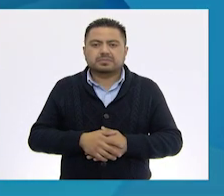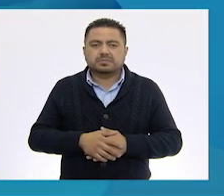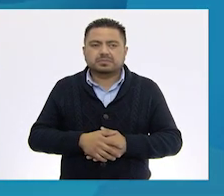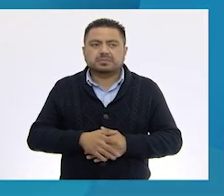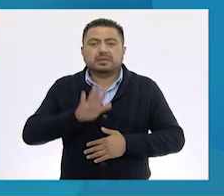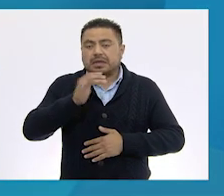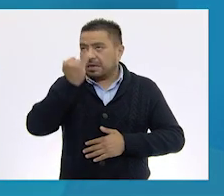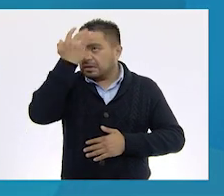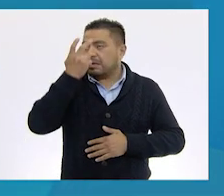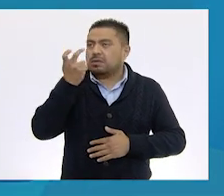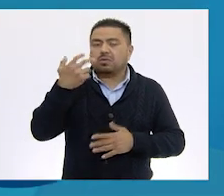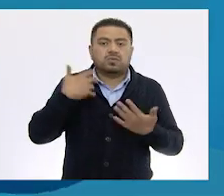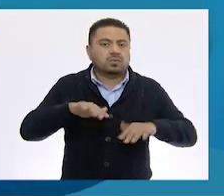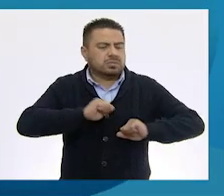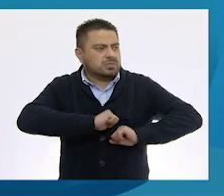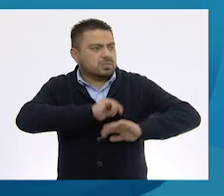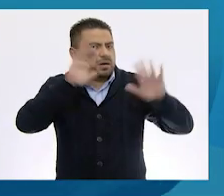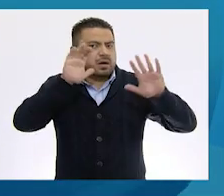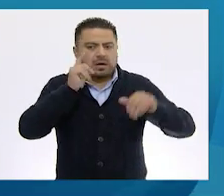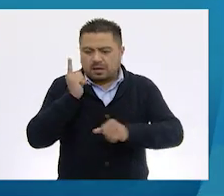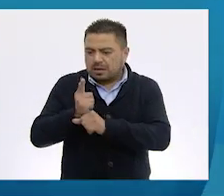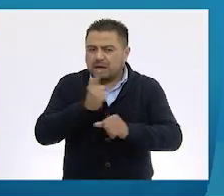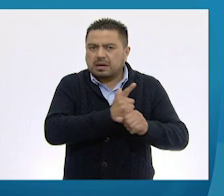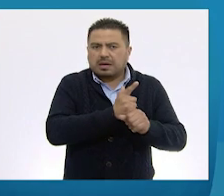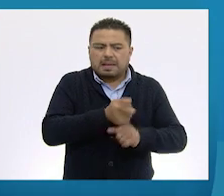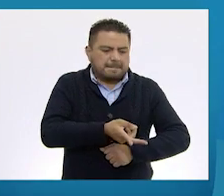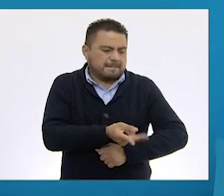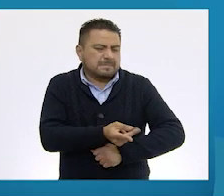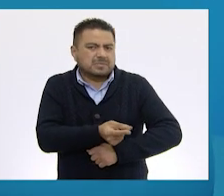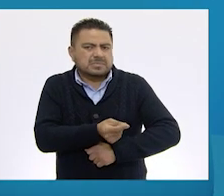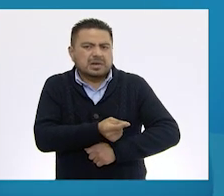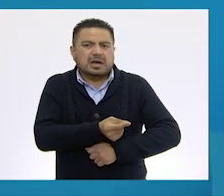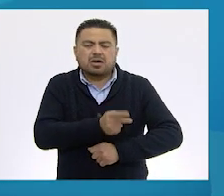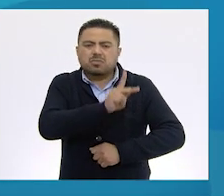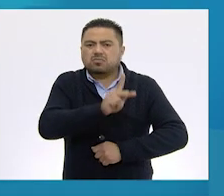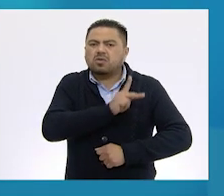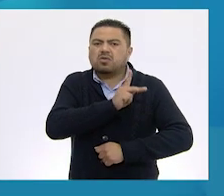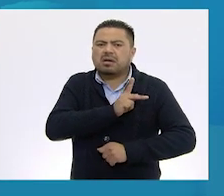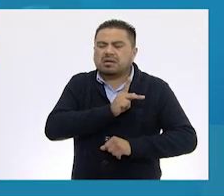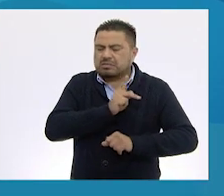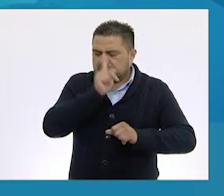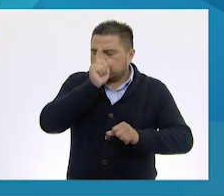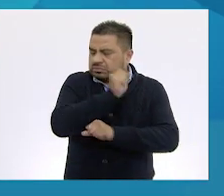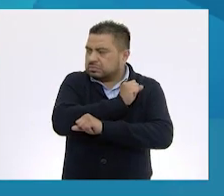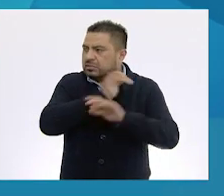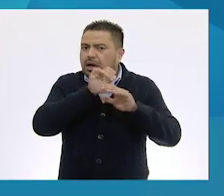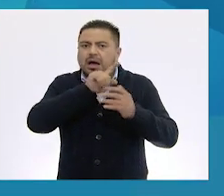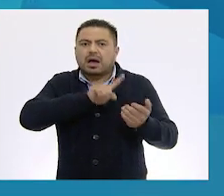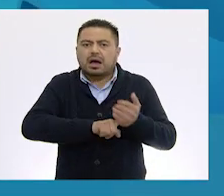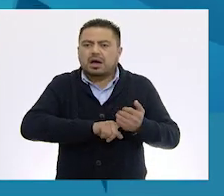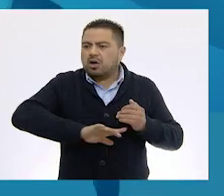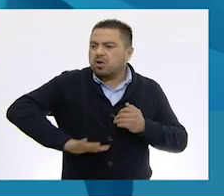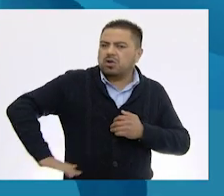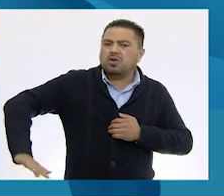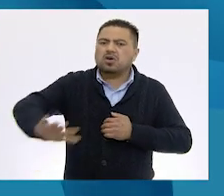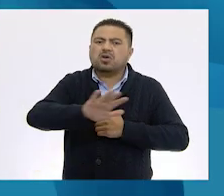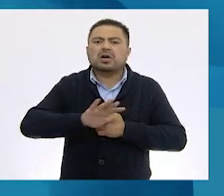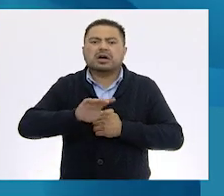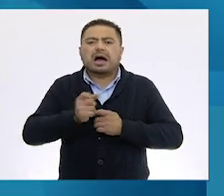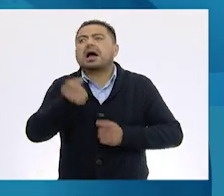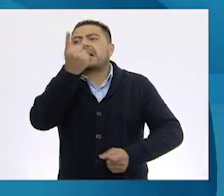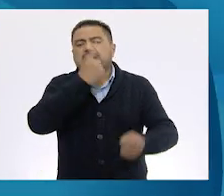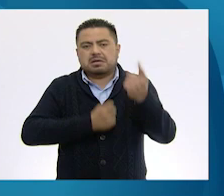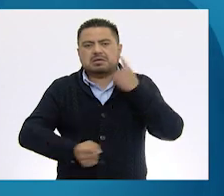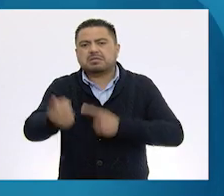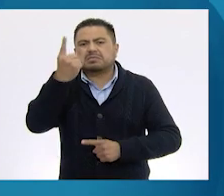Las imágenes son impactantes. El hallazgo de un pequeño perro con su dueño ha provocado diversas reacciones entre los escolares, e incluso algunos